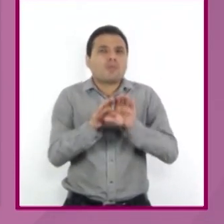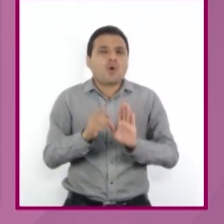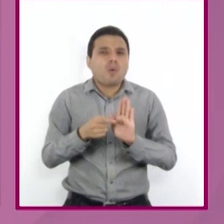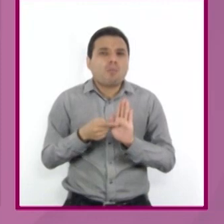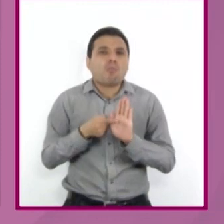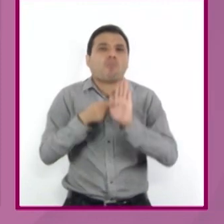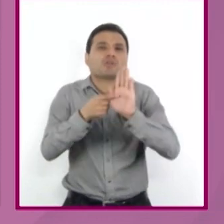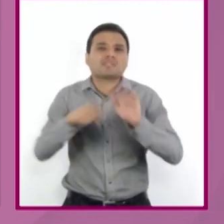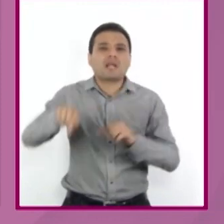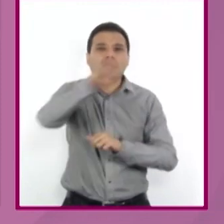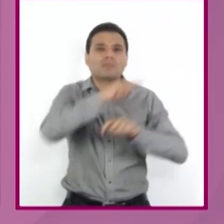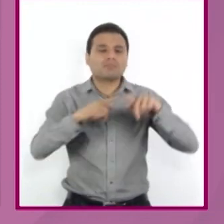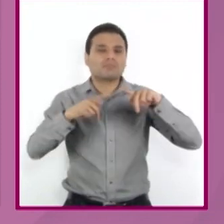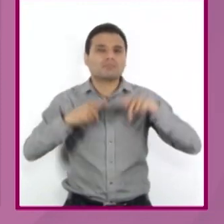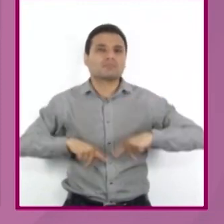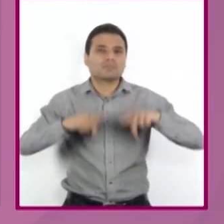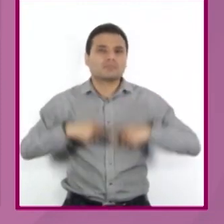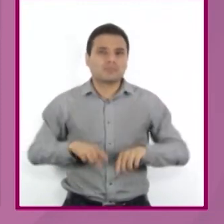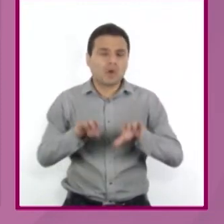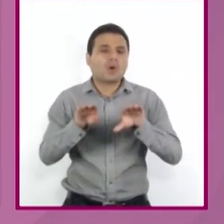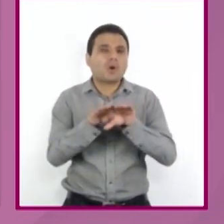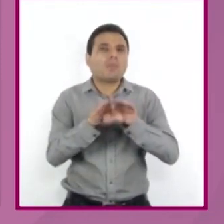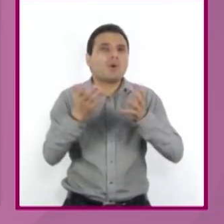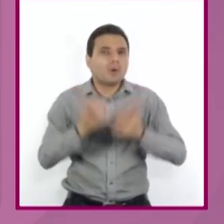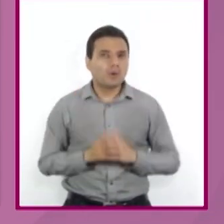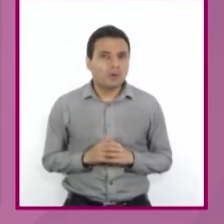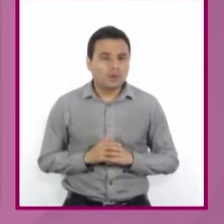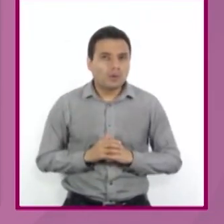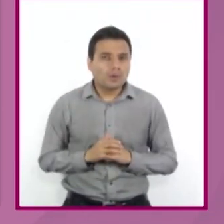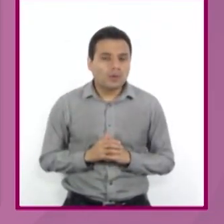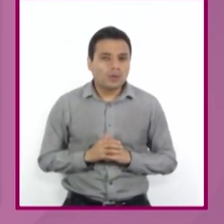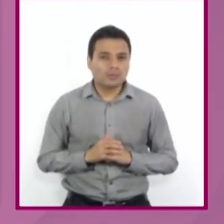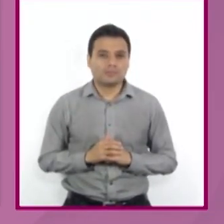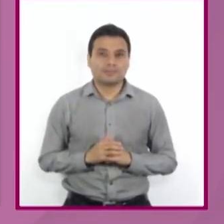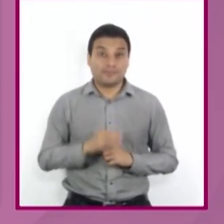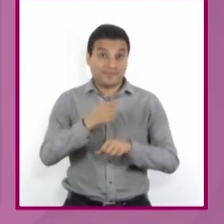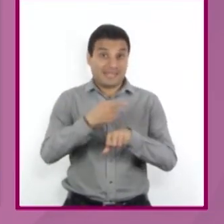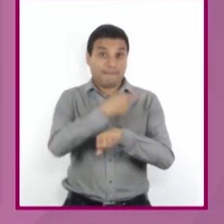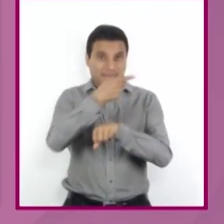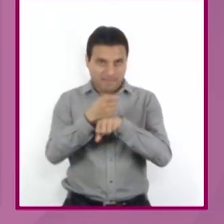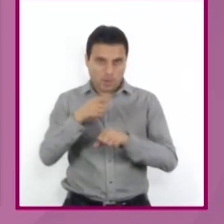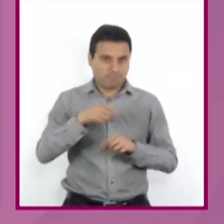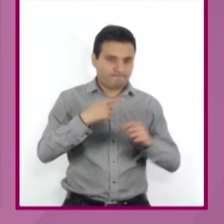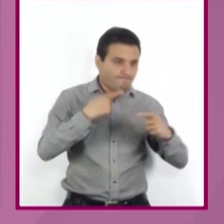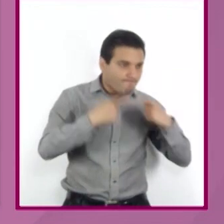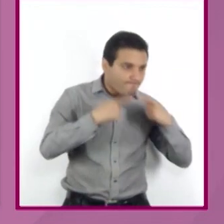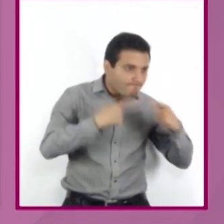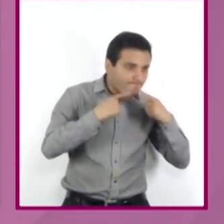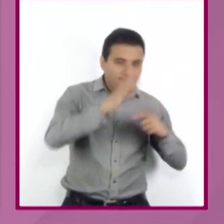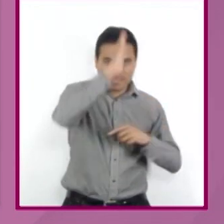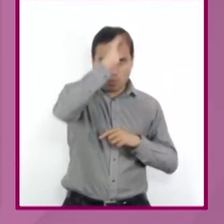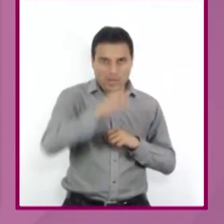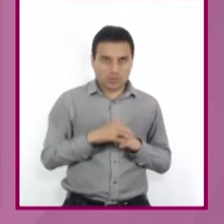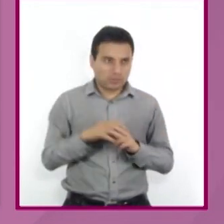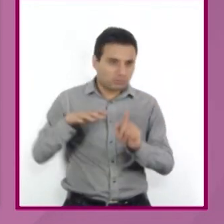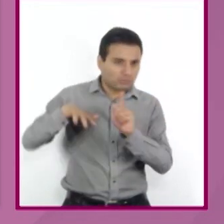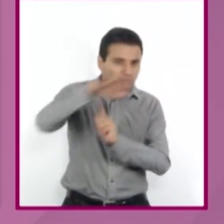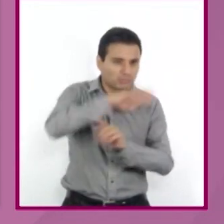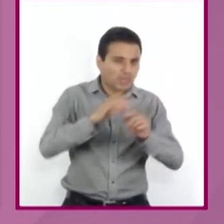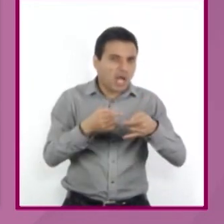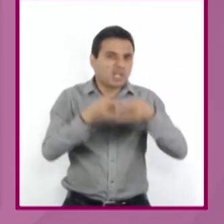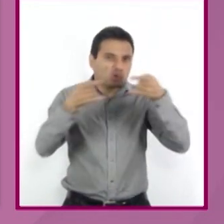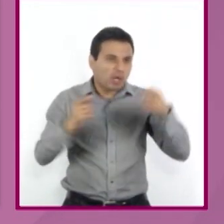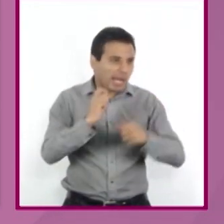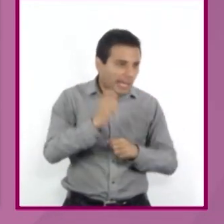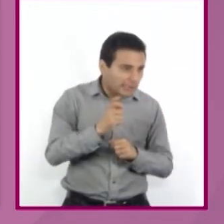que prepararon y mostraron en el espacio escénico? Primero nos pusimos de acuerdo con la situación de la historia que nos